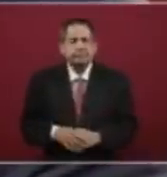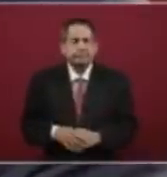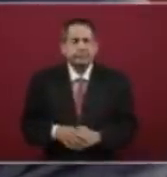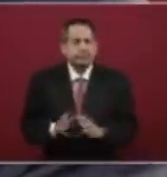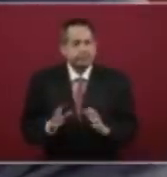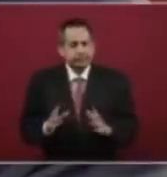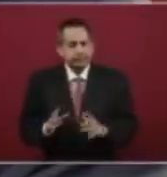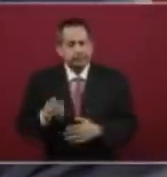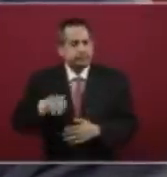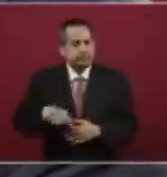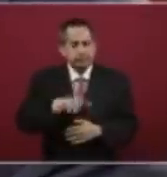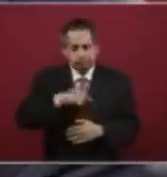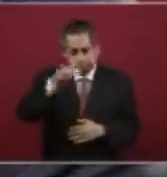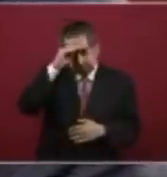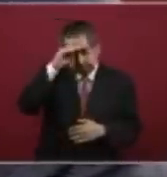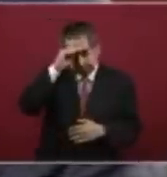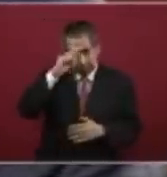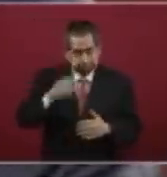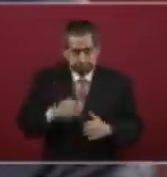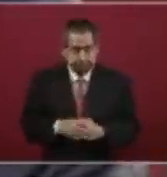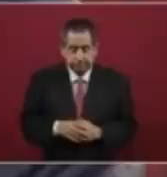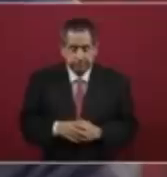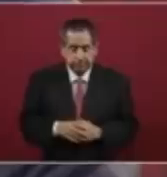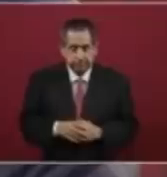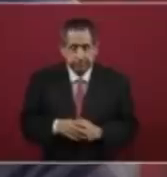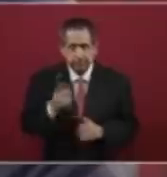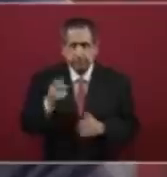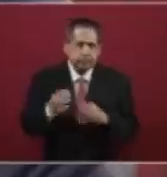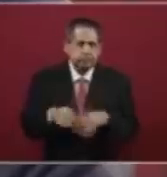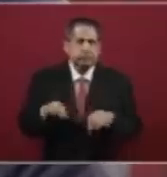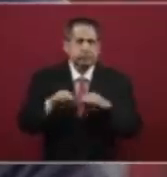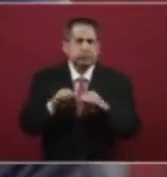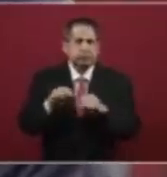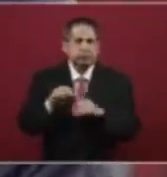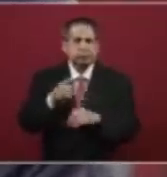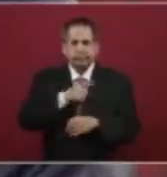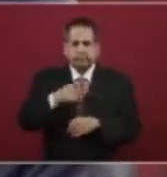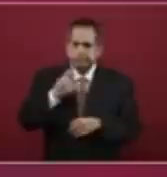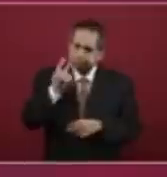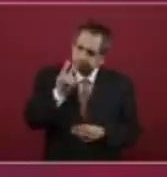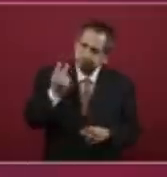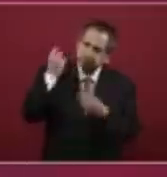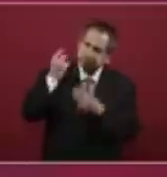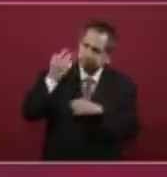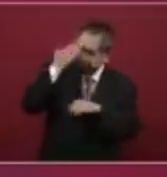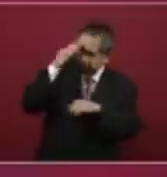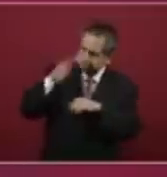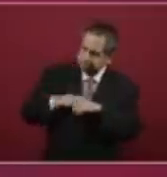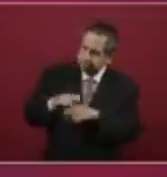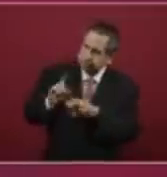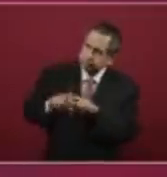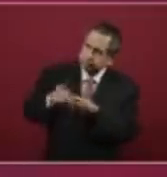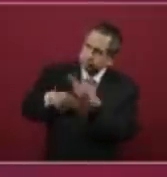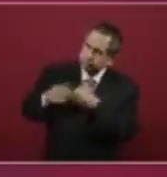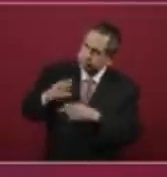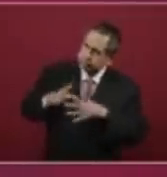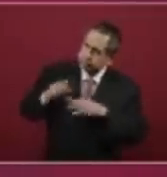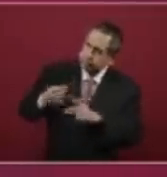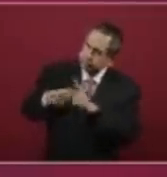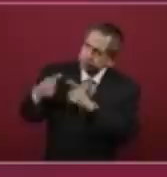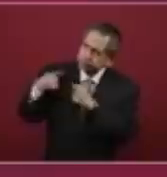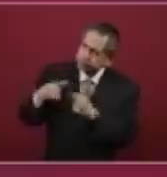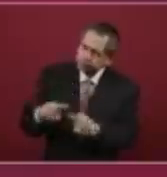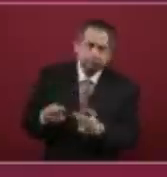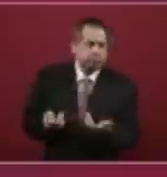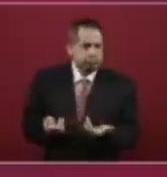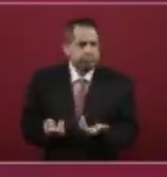Entonces, nosotros pensamos que es importante saber de dónde venimos